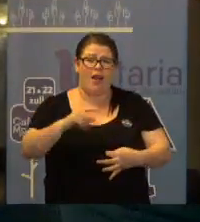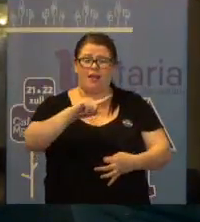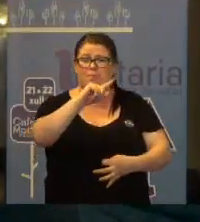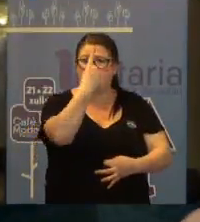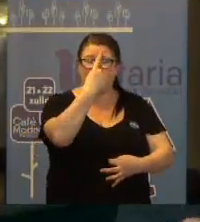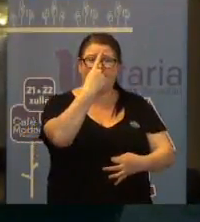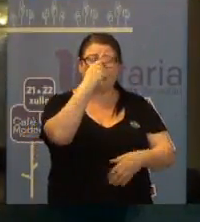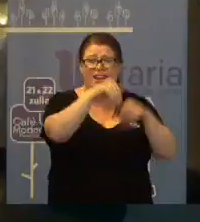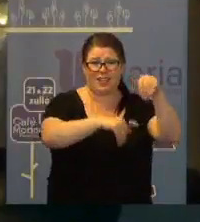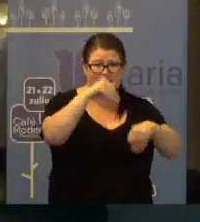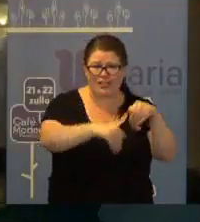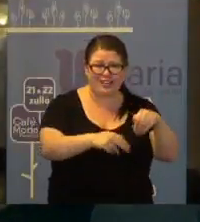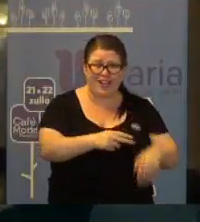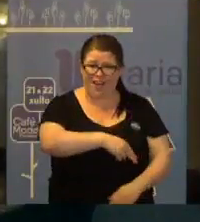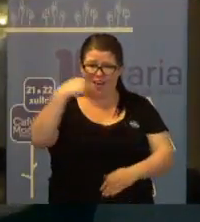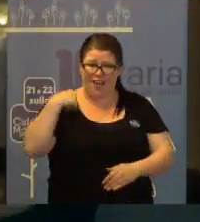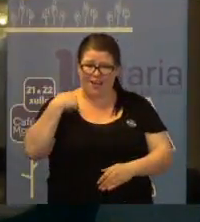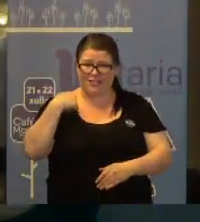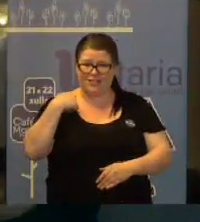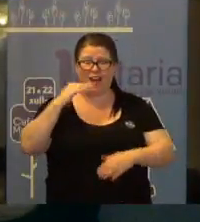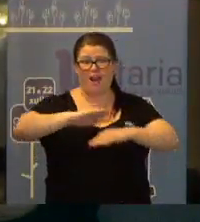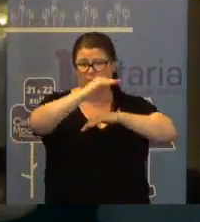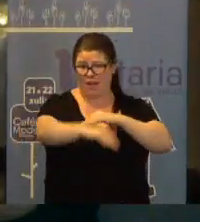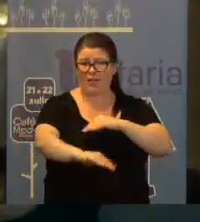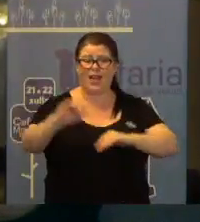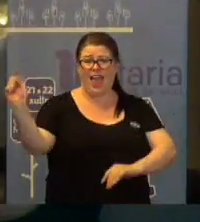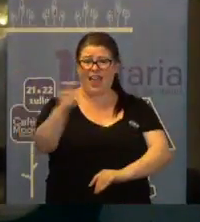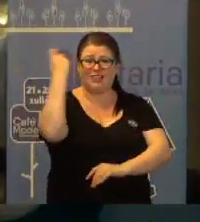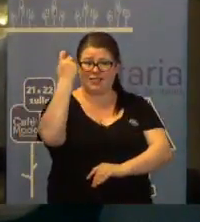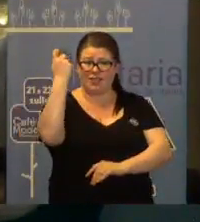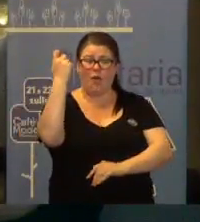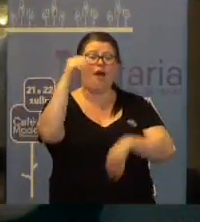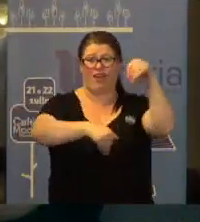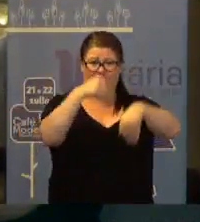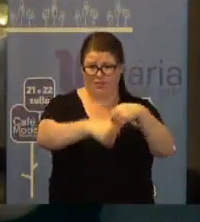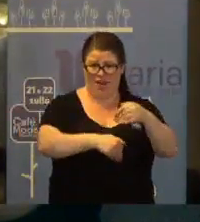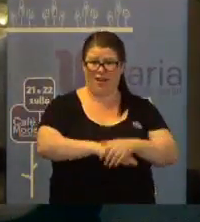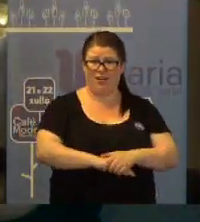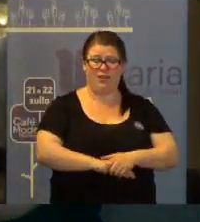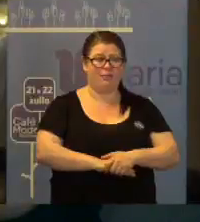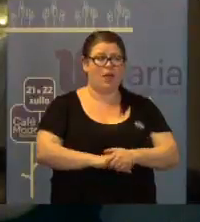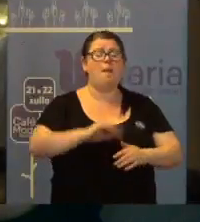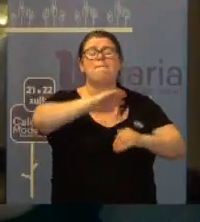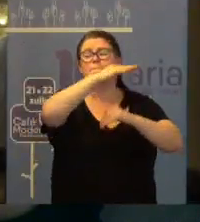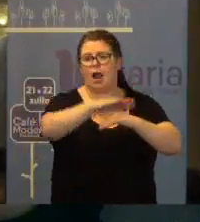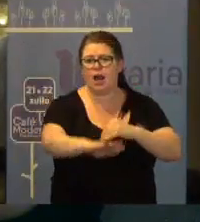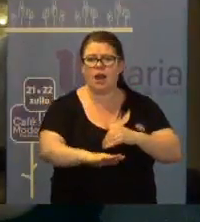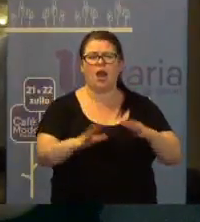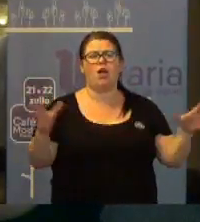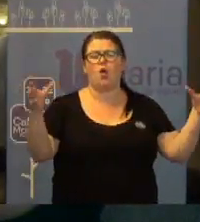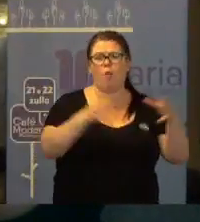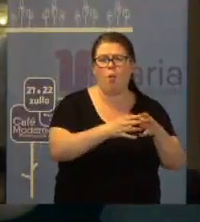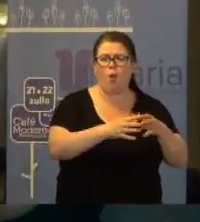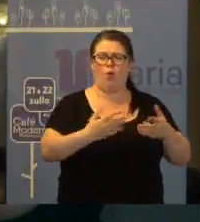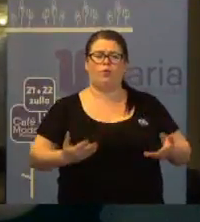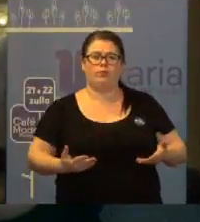eleccións xerais e as mareas a ter o éxito electoral que tuvo, e o éxito electoral que tuvo Podemos en Marea, Común e